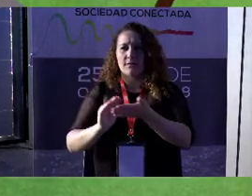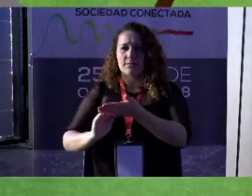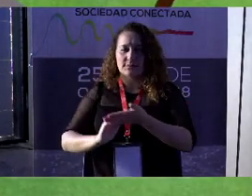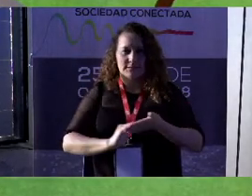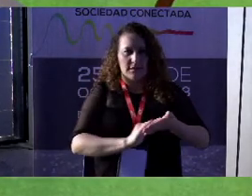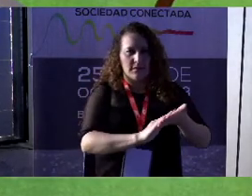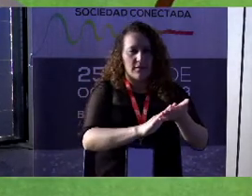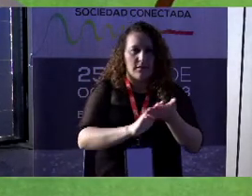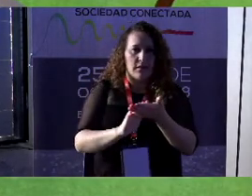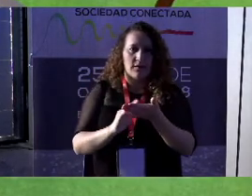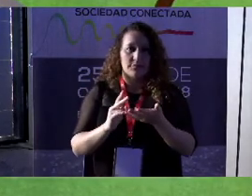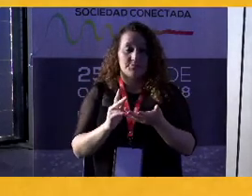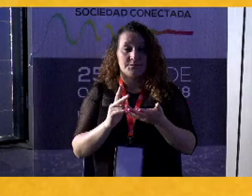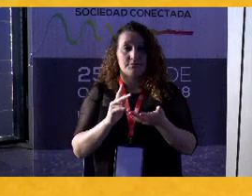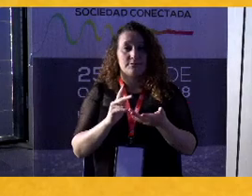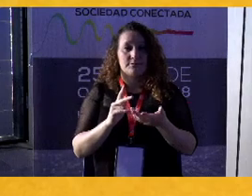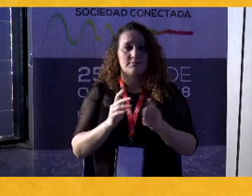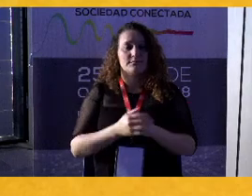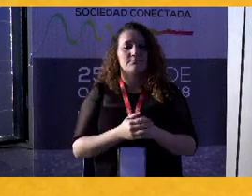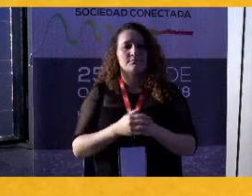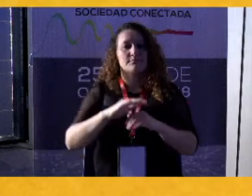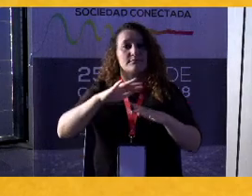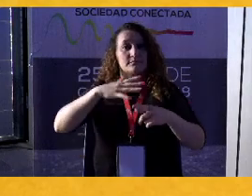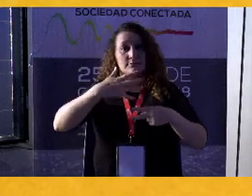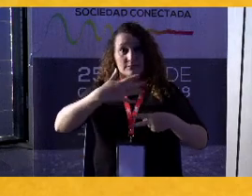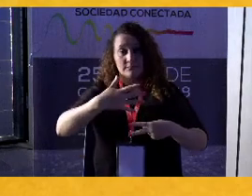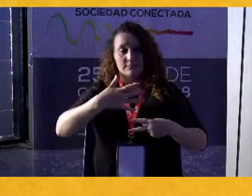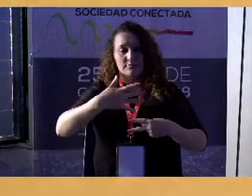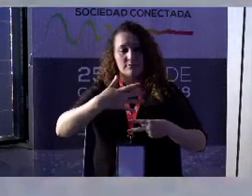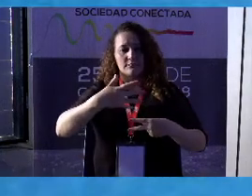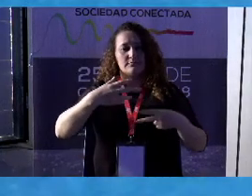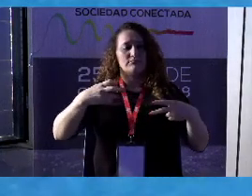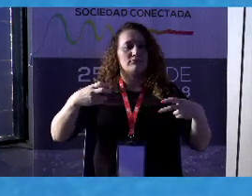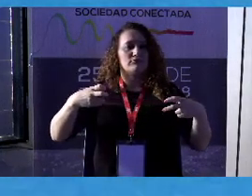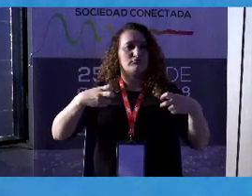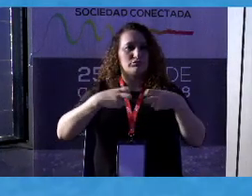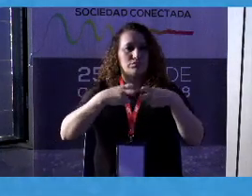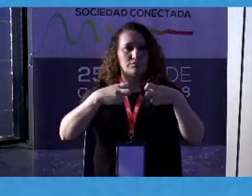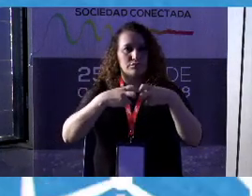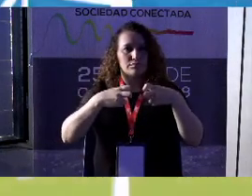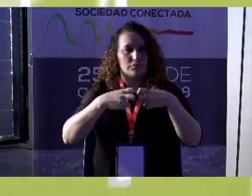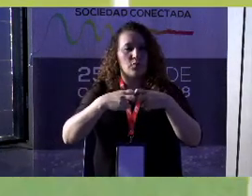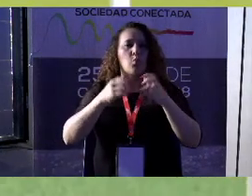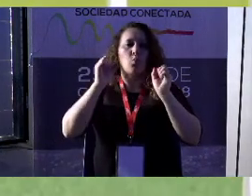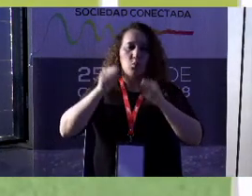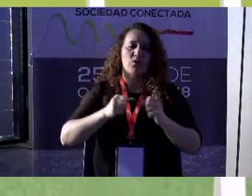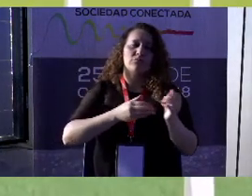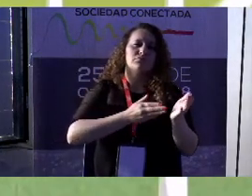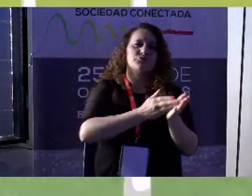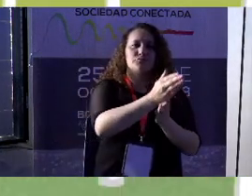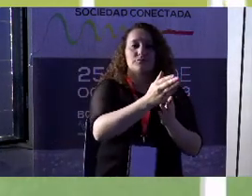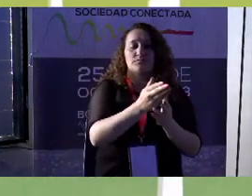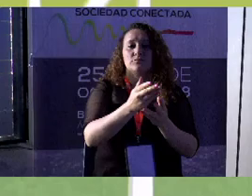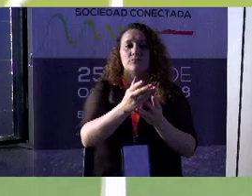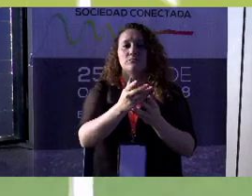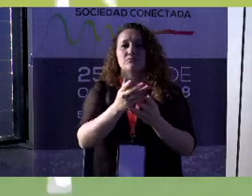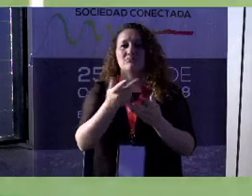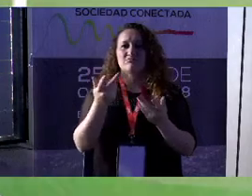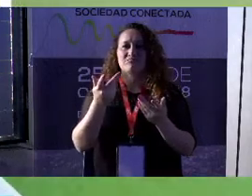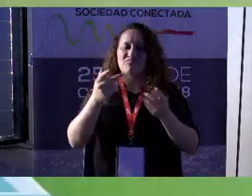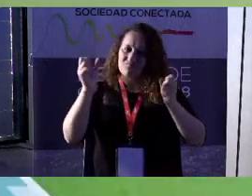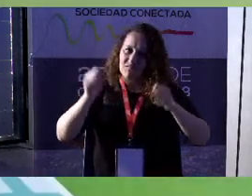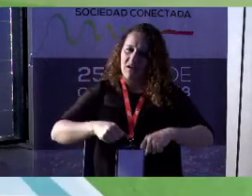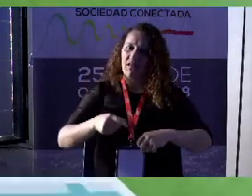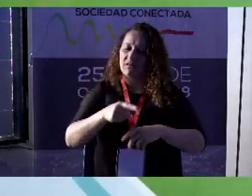del agua y el saneamiento siete energías sostenibles garantizar el acceso a una energía